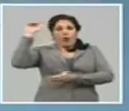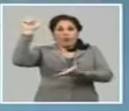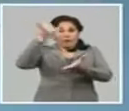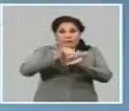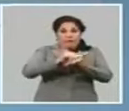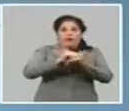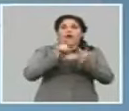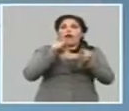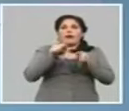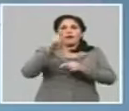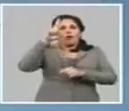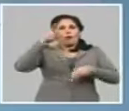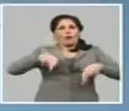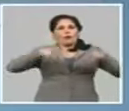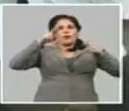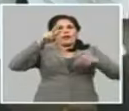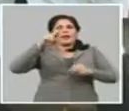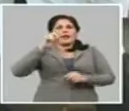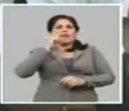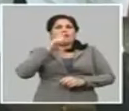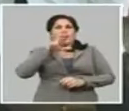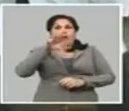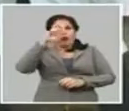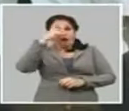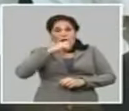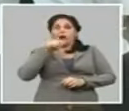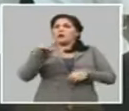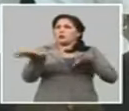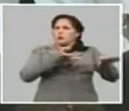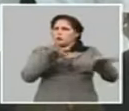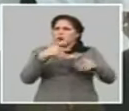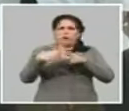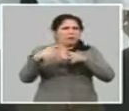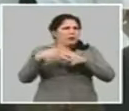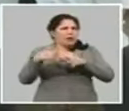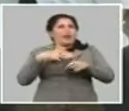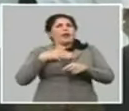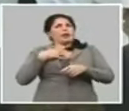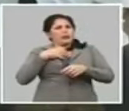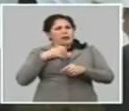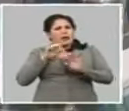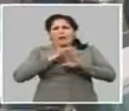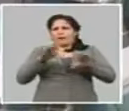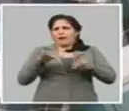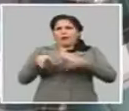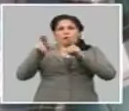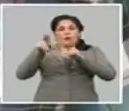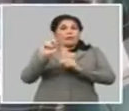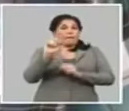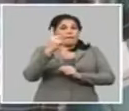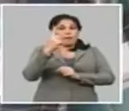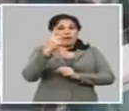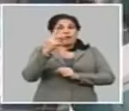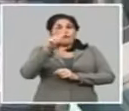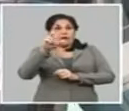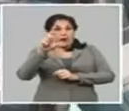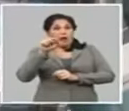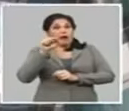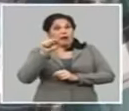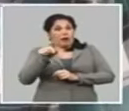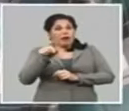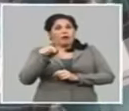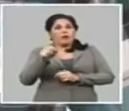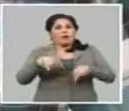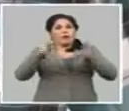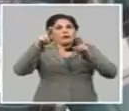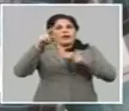se ubica en el hotel la riviera y aquí están creadas las condiciones materiales y de recursos humanos el primer lugar en voy a aclarar va a ser